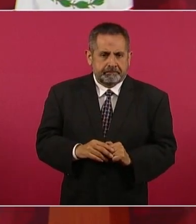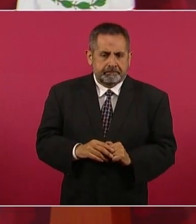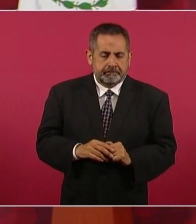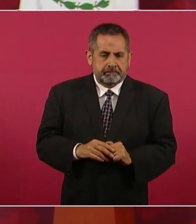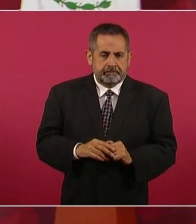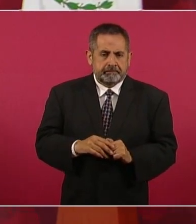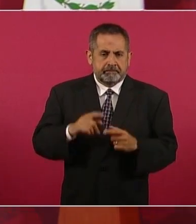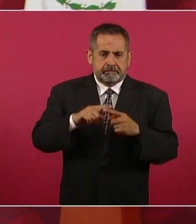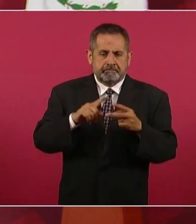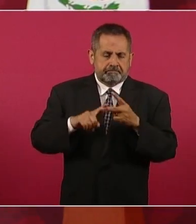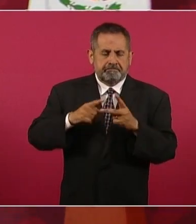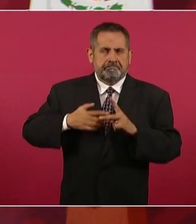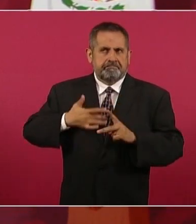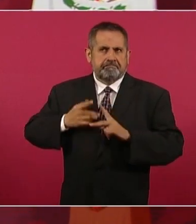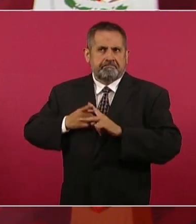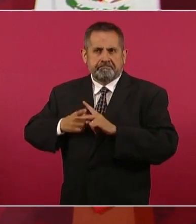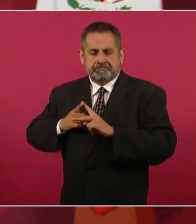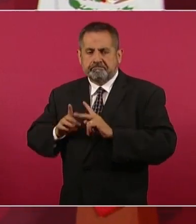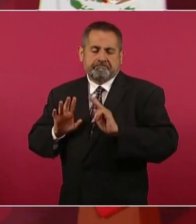Esos son mis pronósticos.